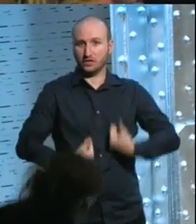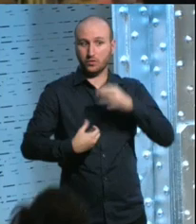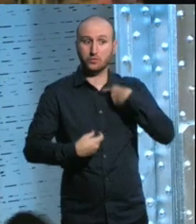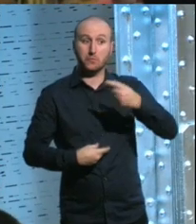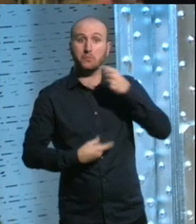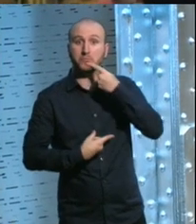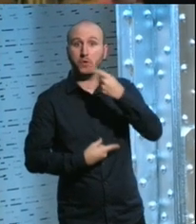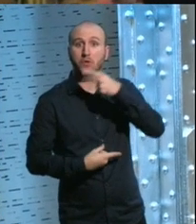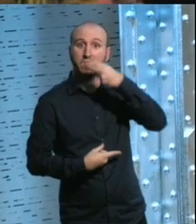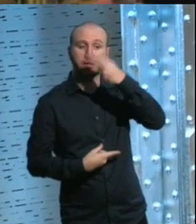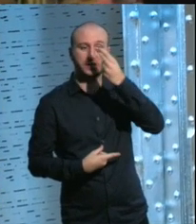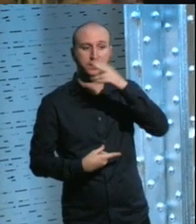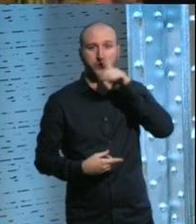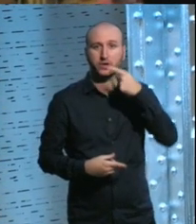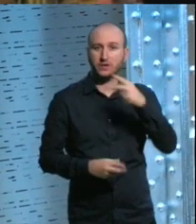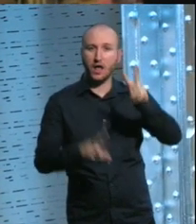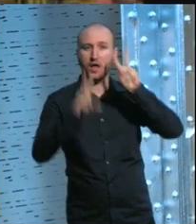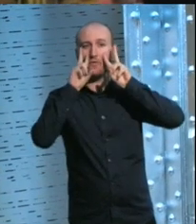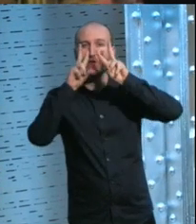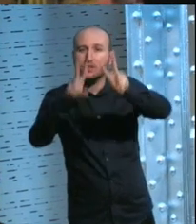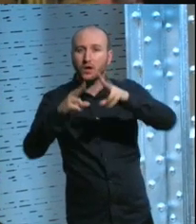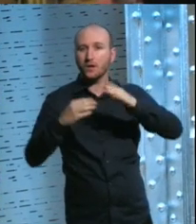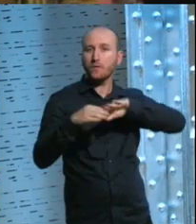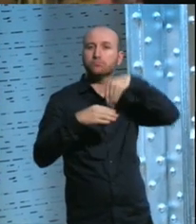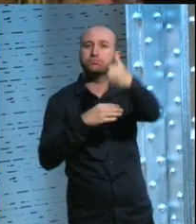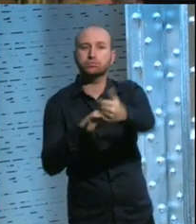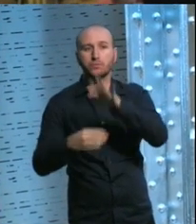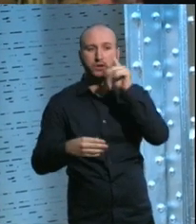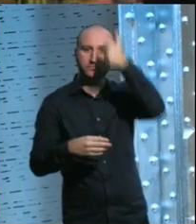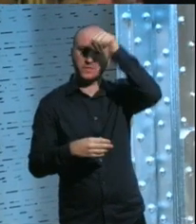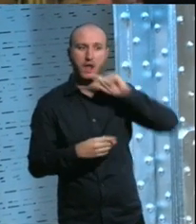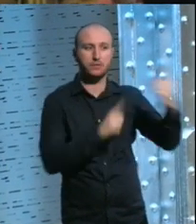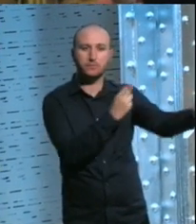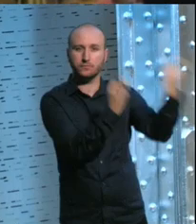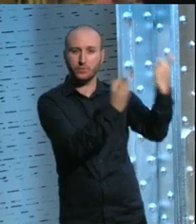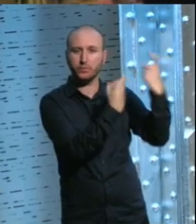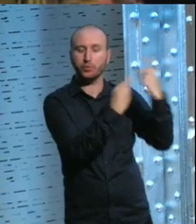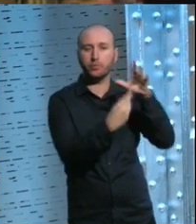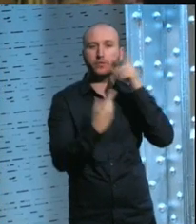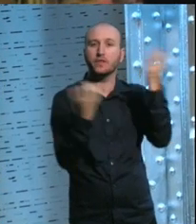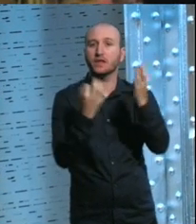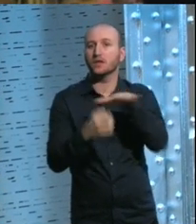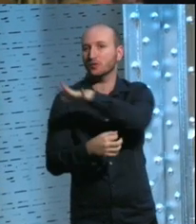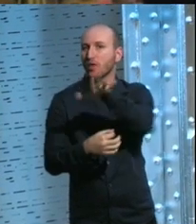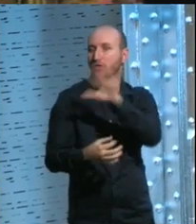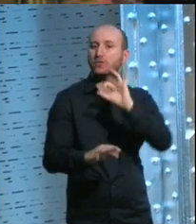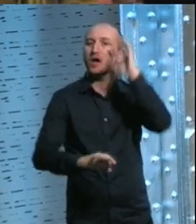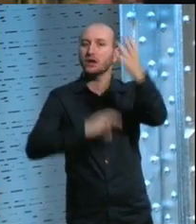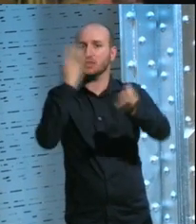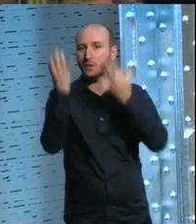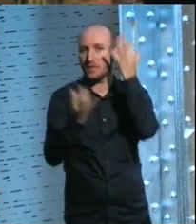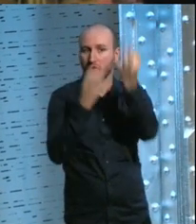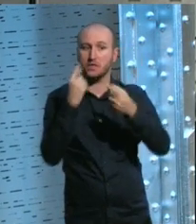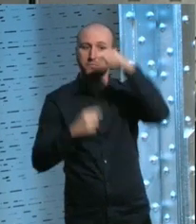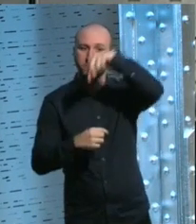interesante es que hay como una visión fractal que él me enseñó a ver de los espacios de creatividad, donde